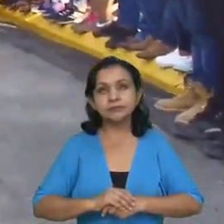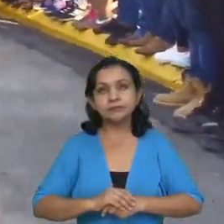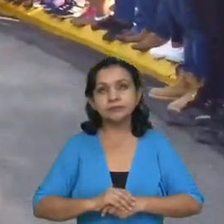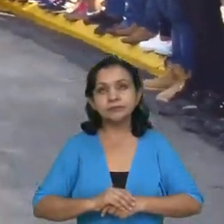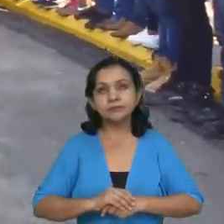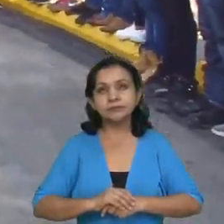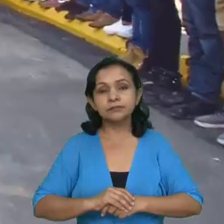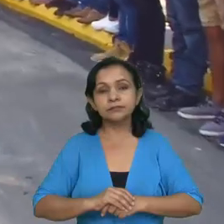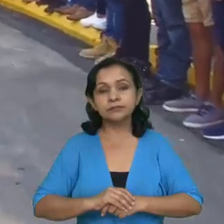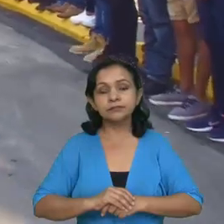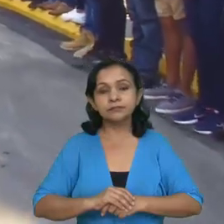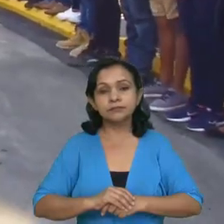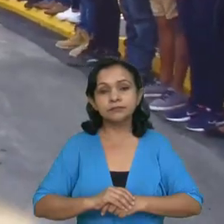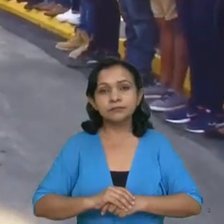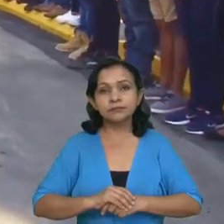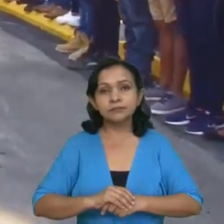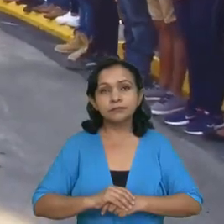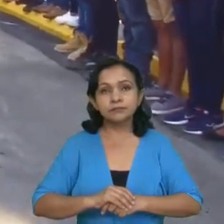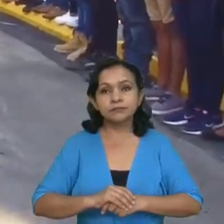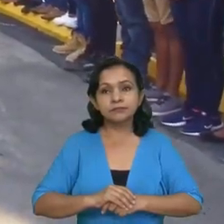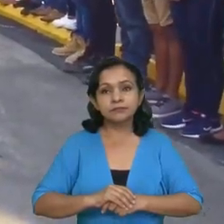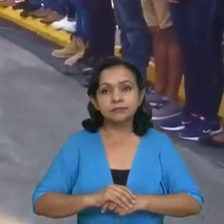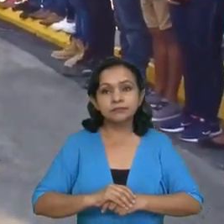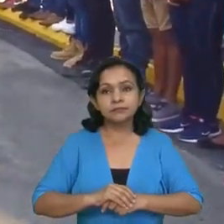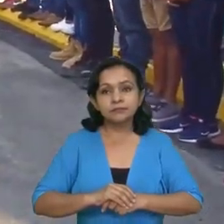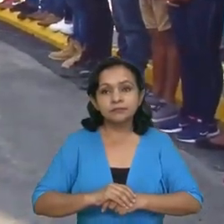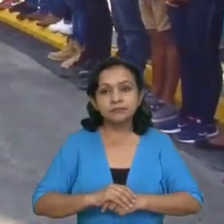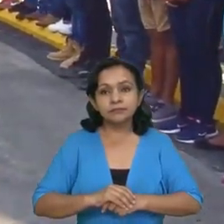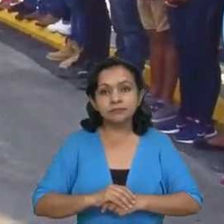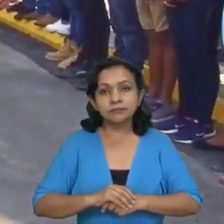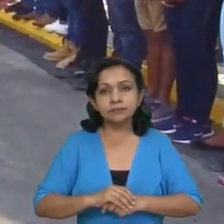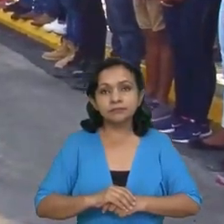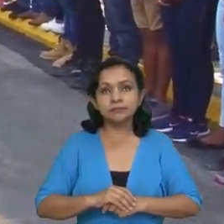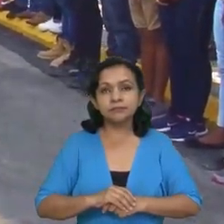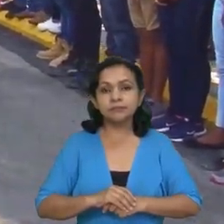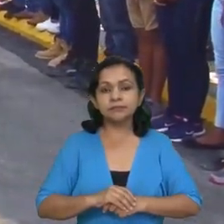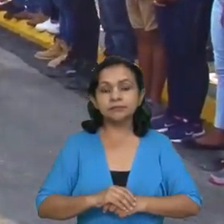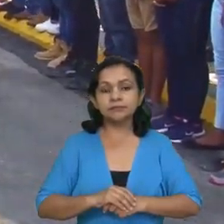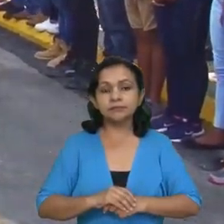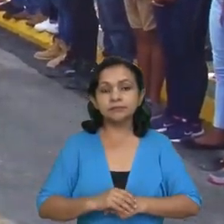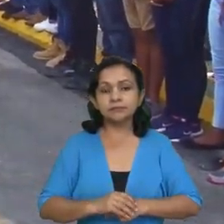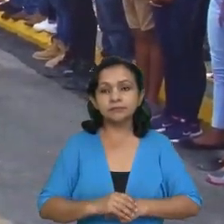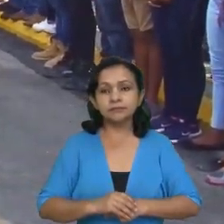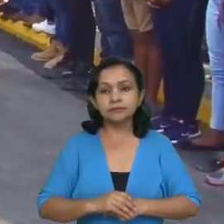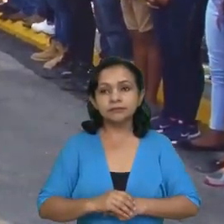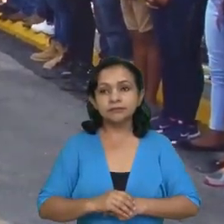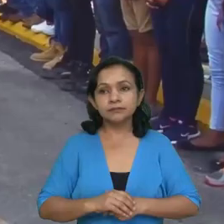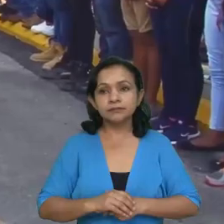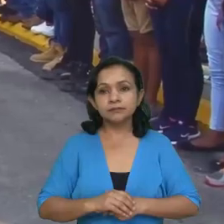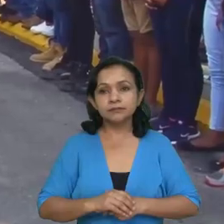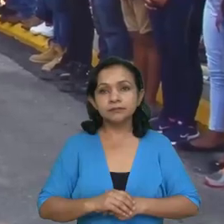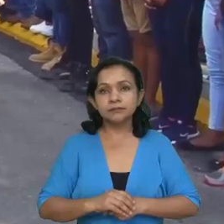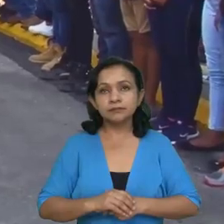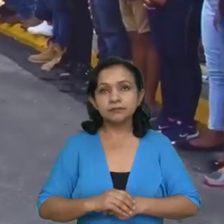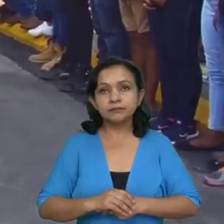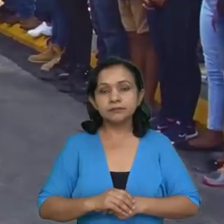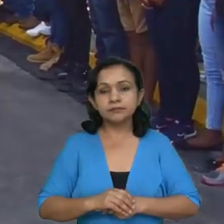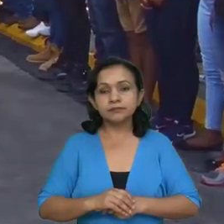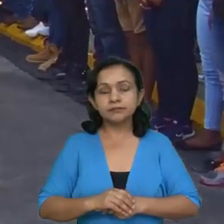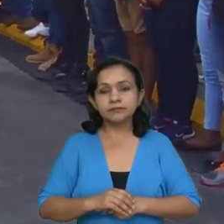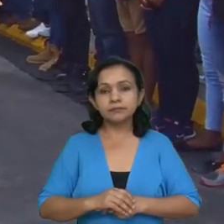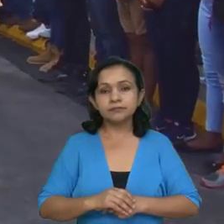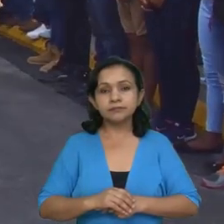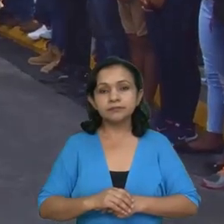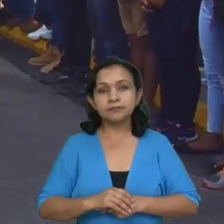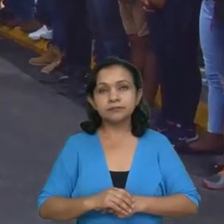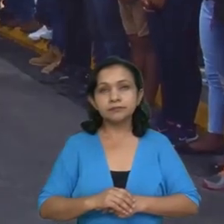sí al compañero andrés falleció hace 40 años